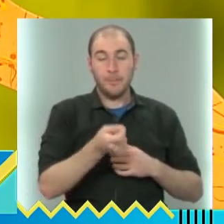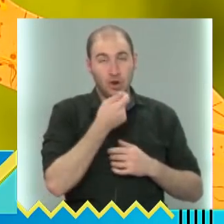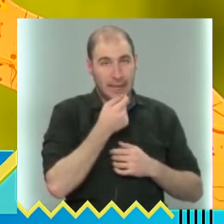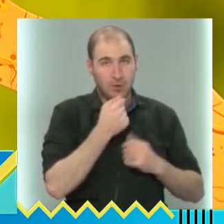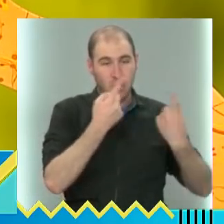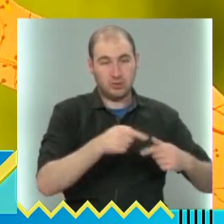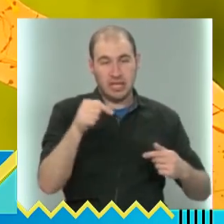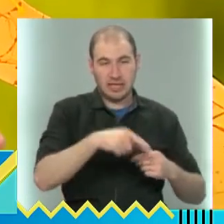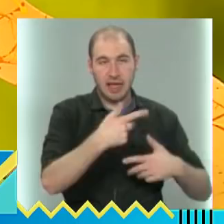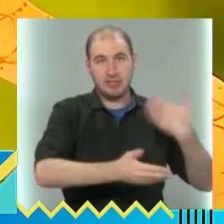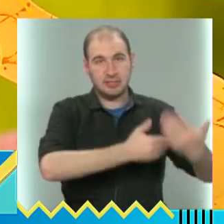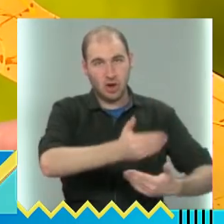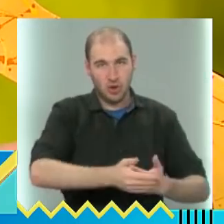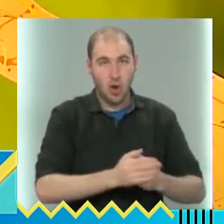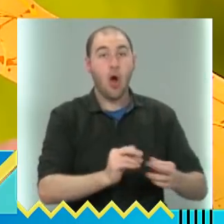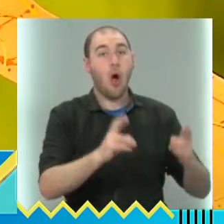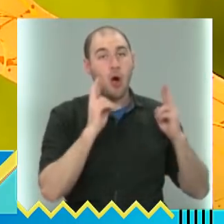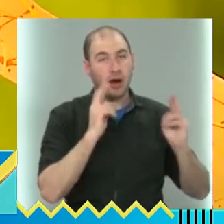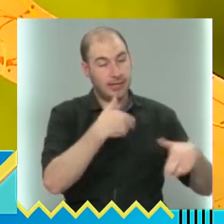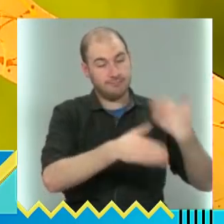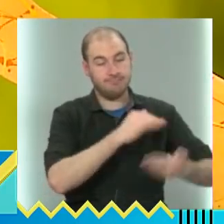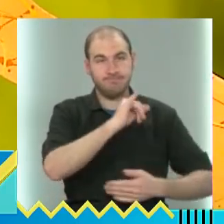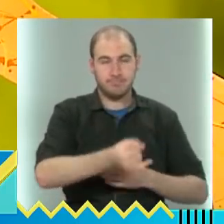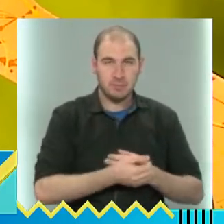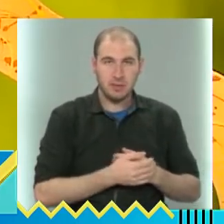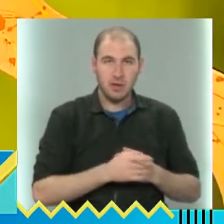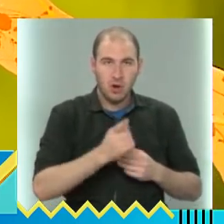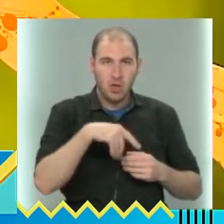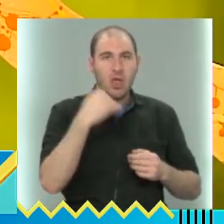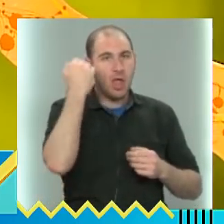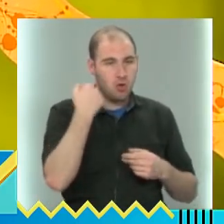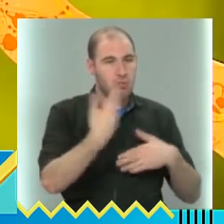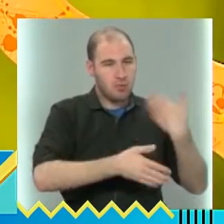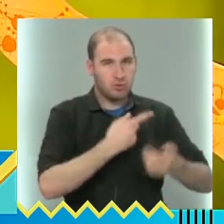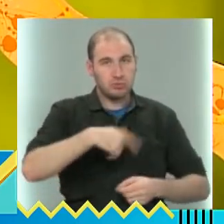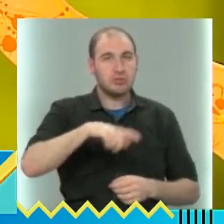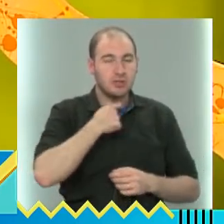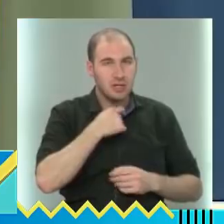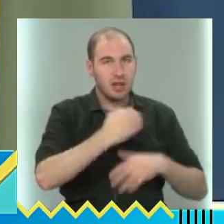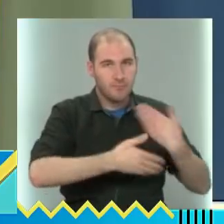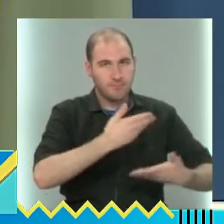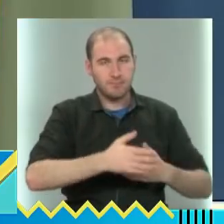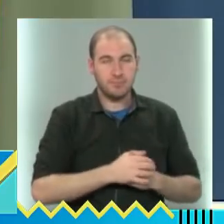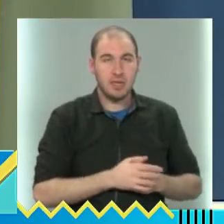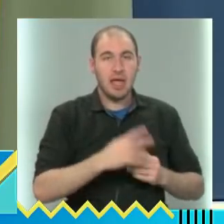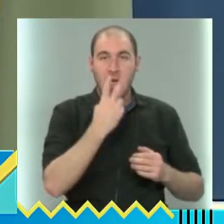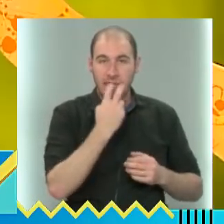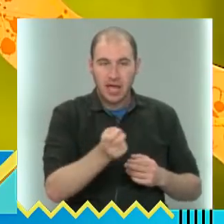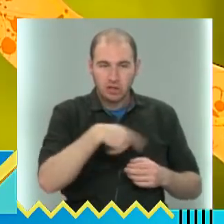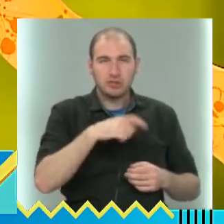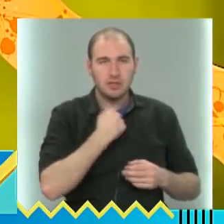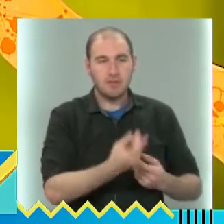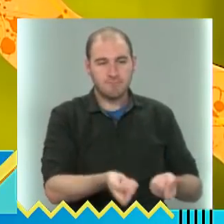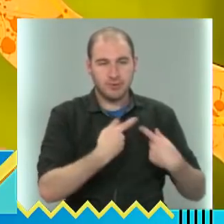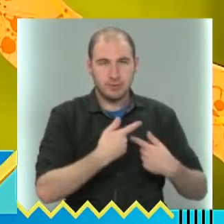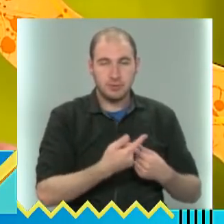que esta actividad se desarrolle, y ojalá sea así, y nos genere la actividad económica que esperamos que nos genere y la energía que esperamos que